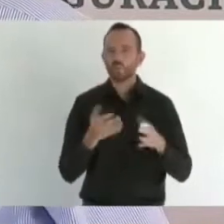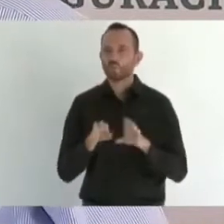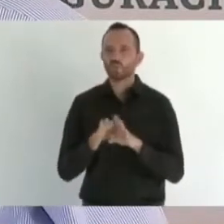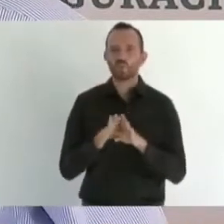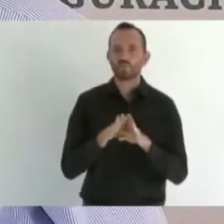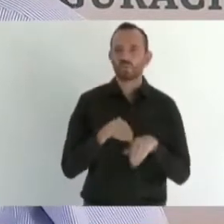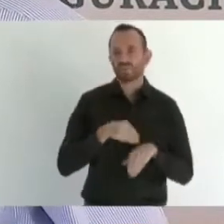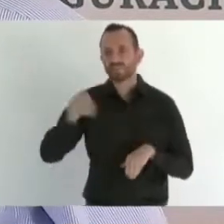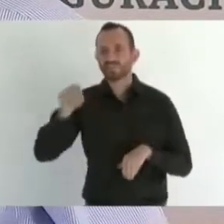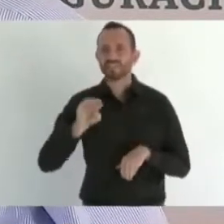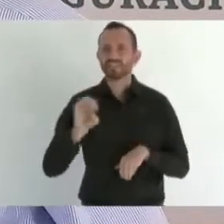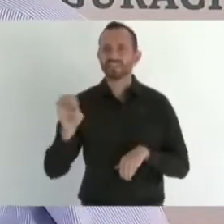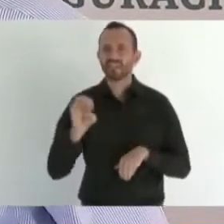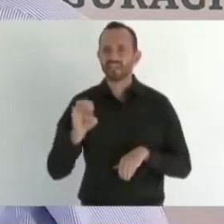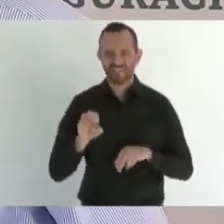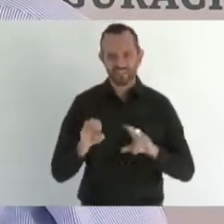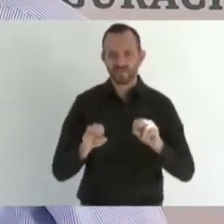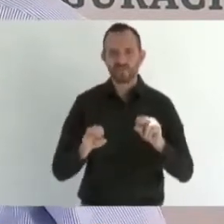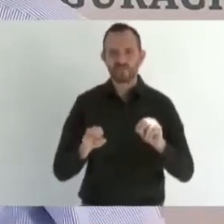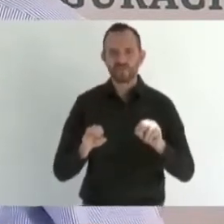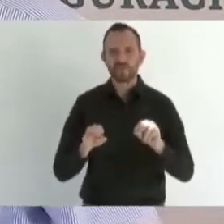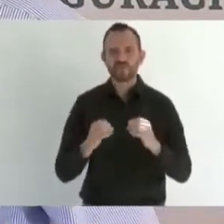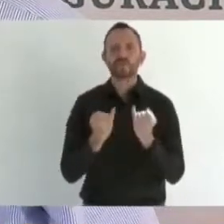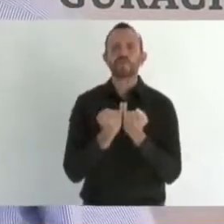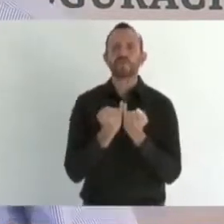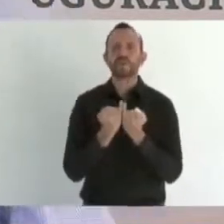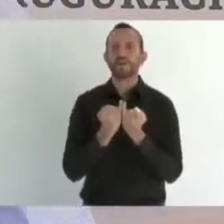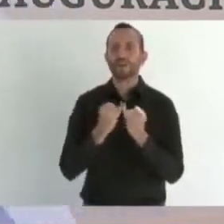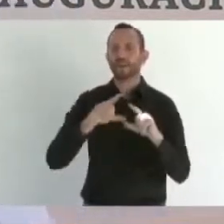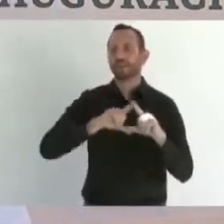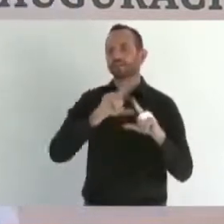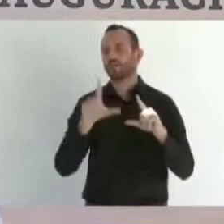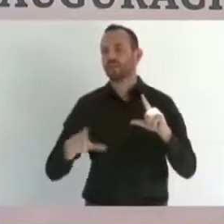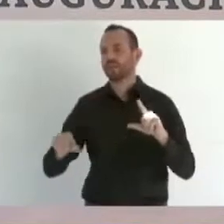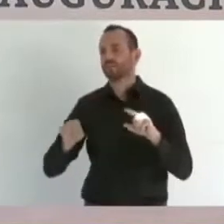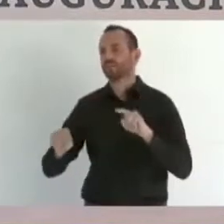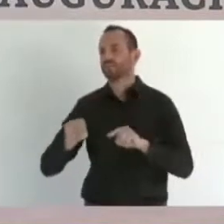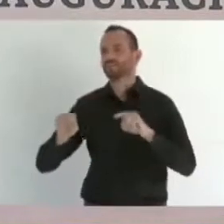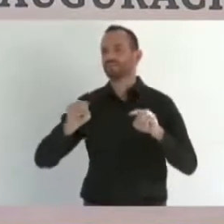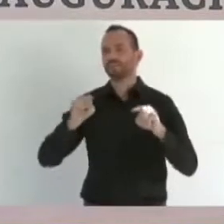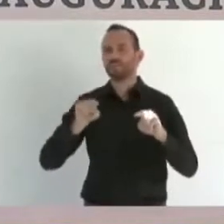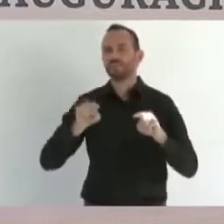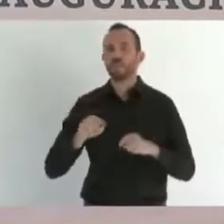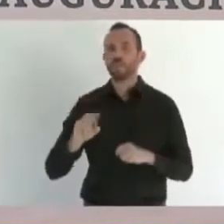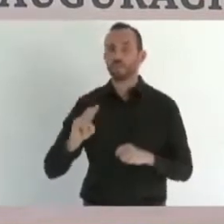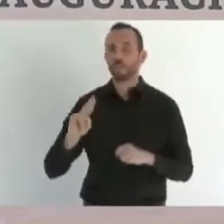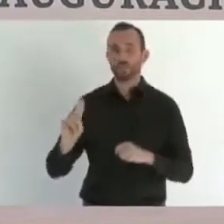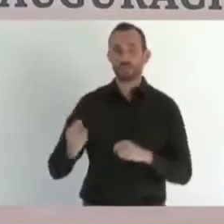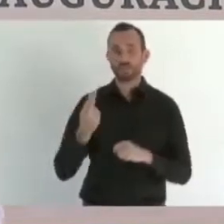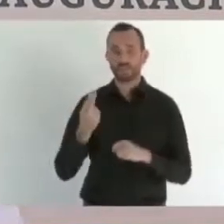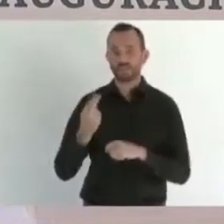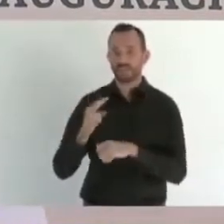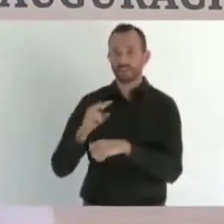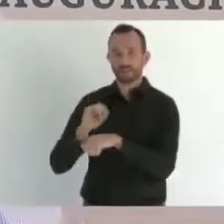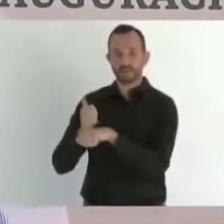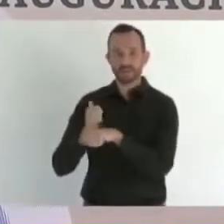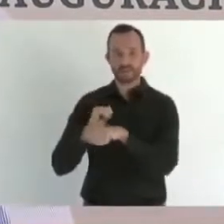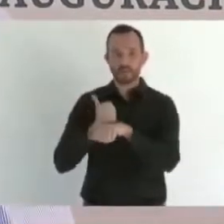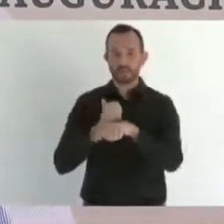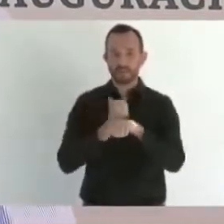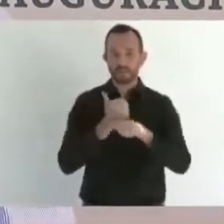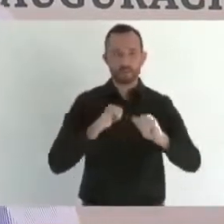regiones de méxico porque estas universidades se están